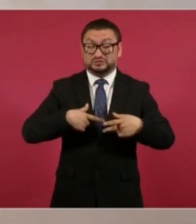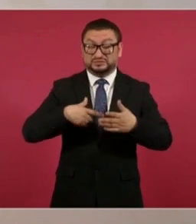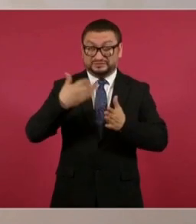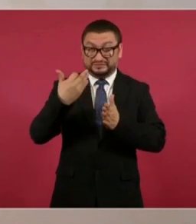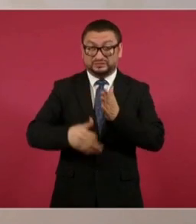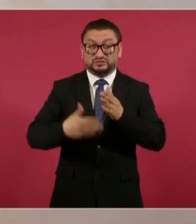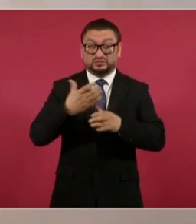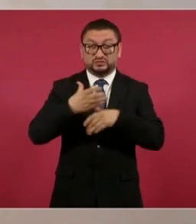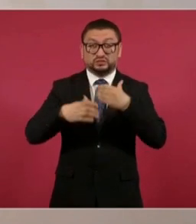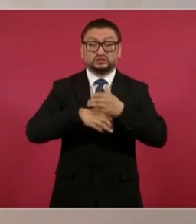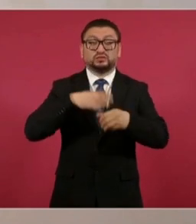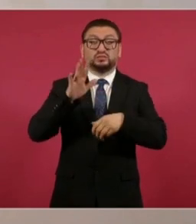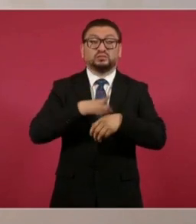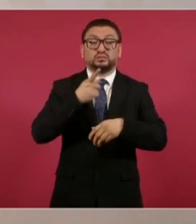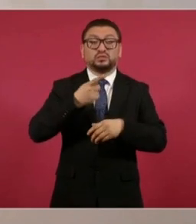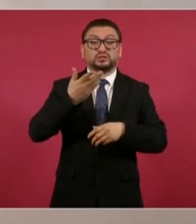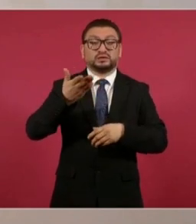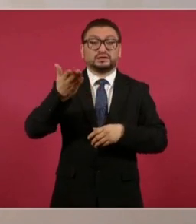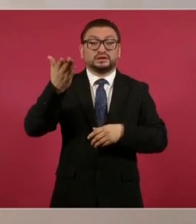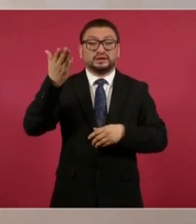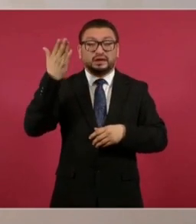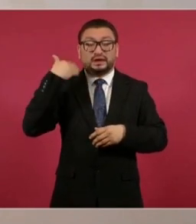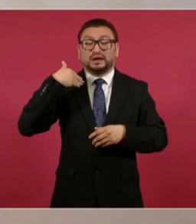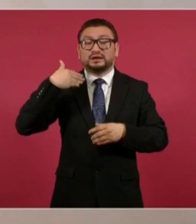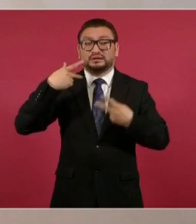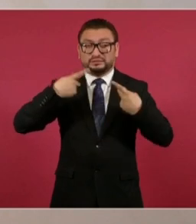damnificados del saqueo